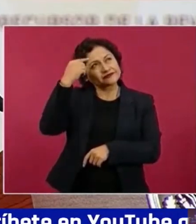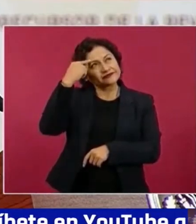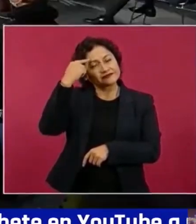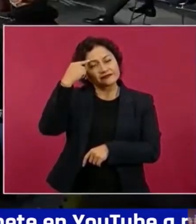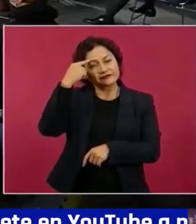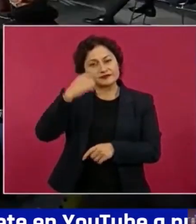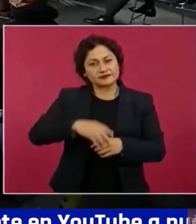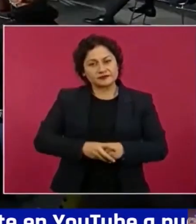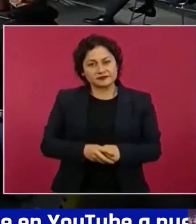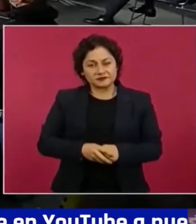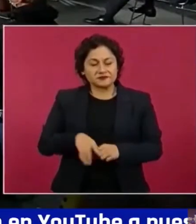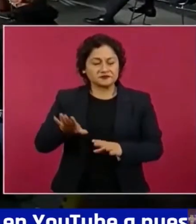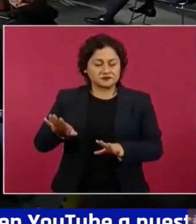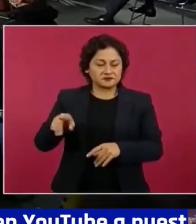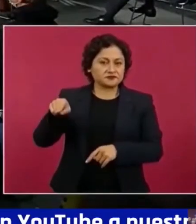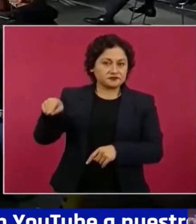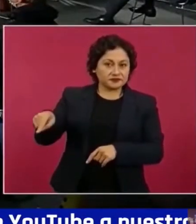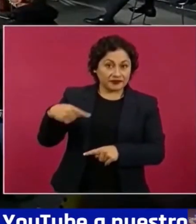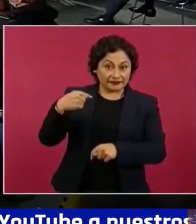no dejaron,